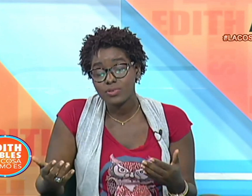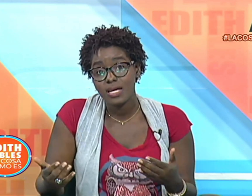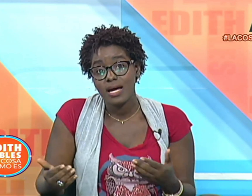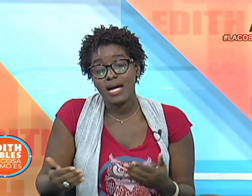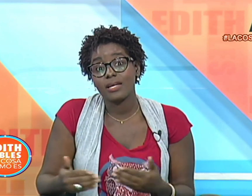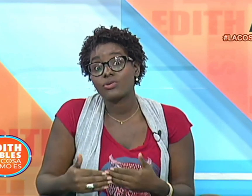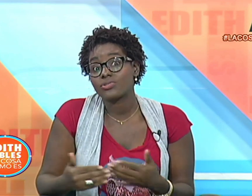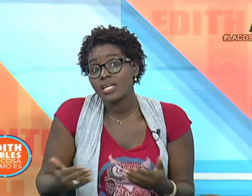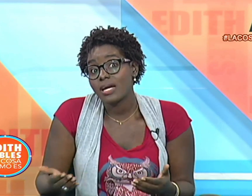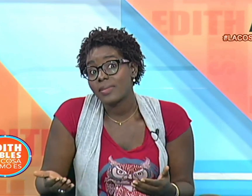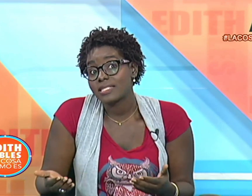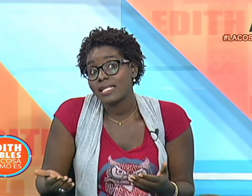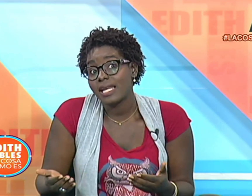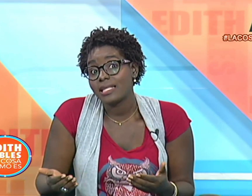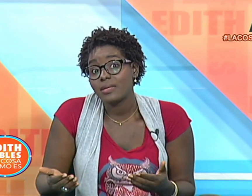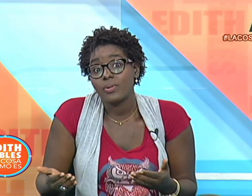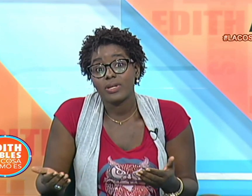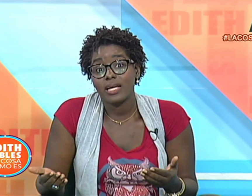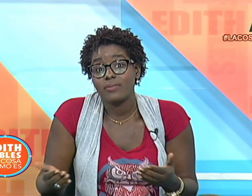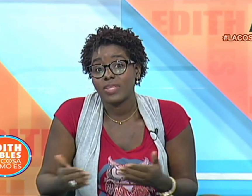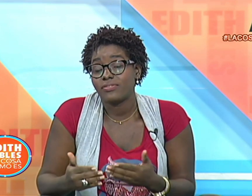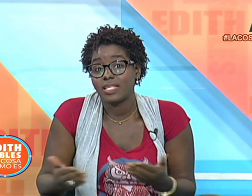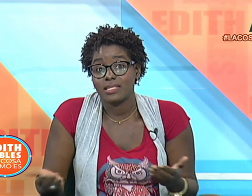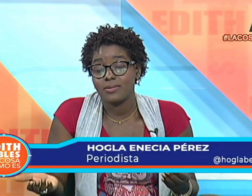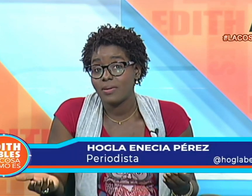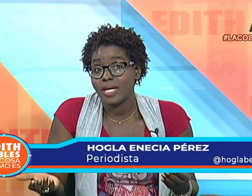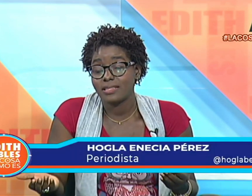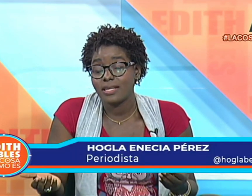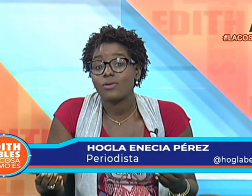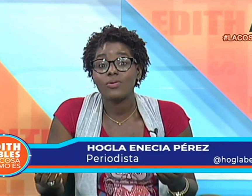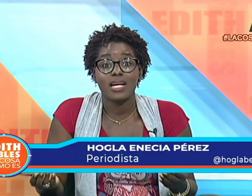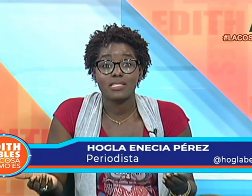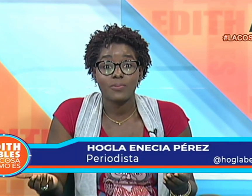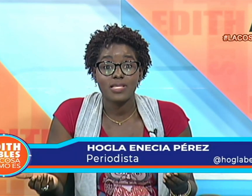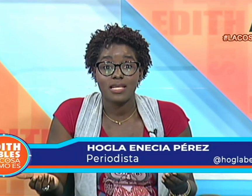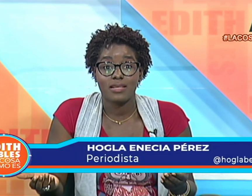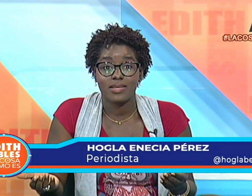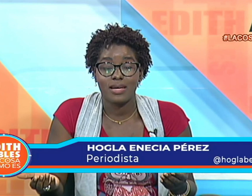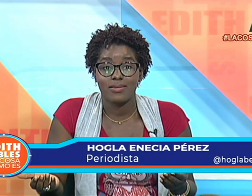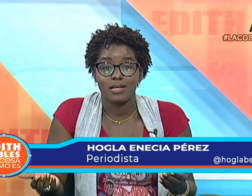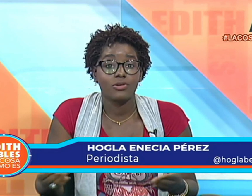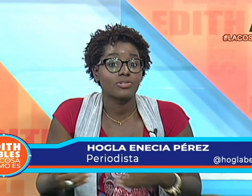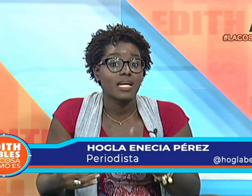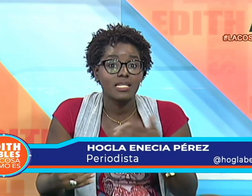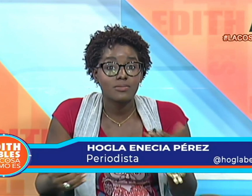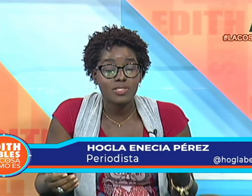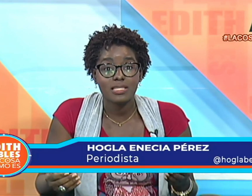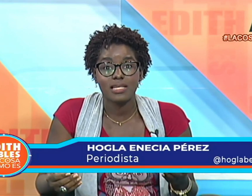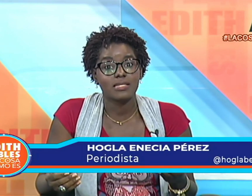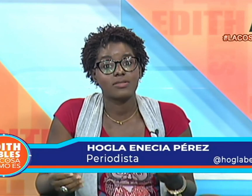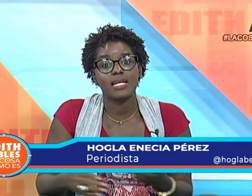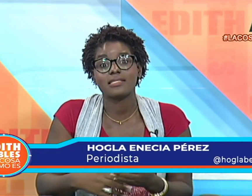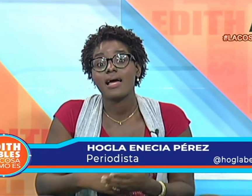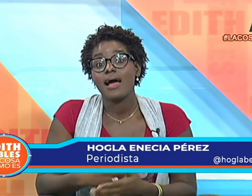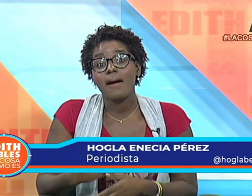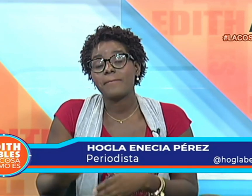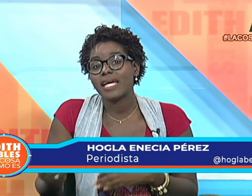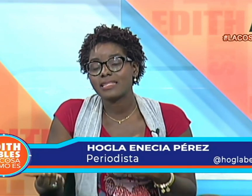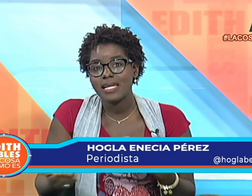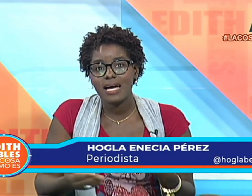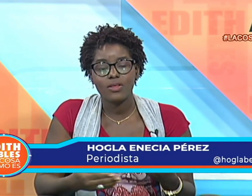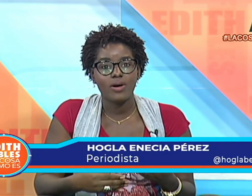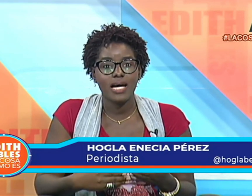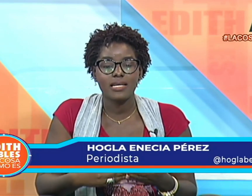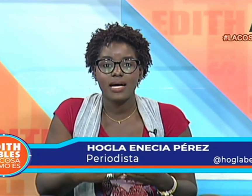a que nos diga más adelante porque definitivamente una respuesta debe de haber los organismos internacionales han